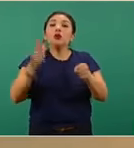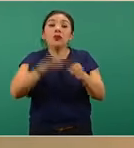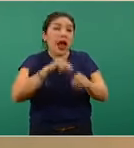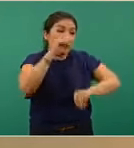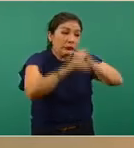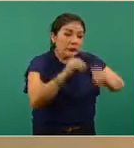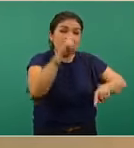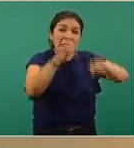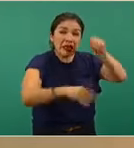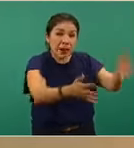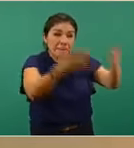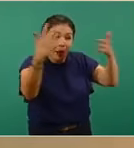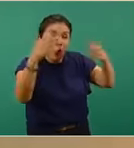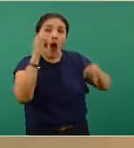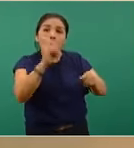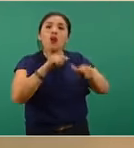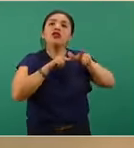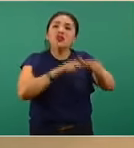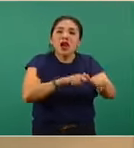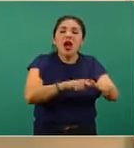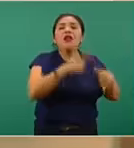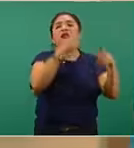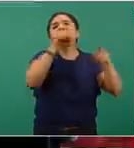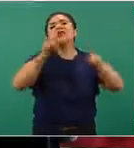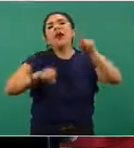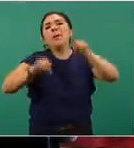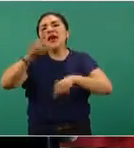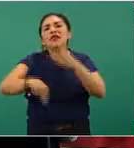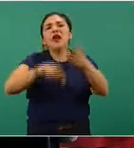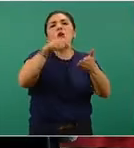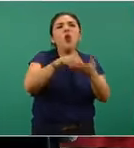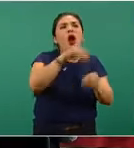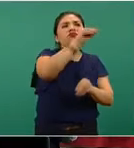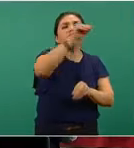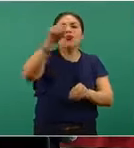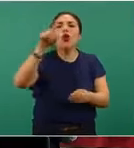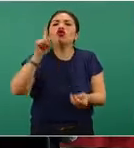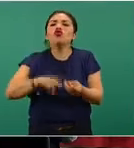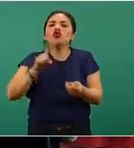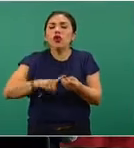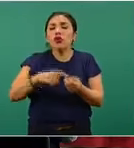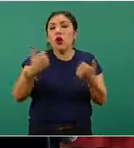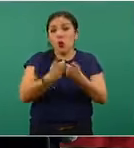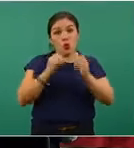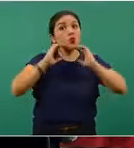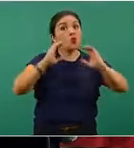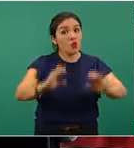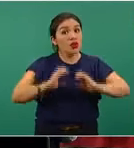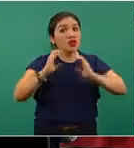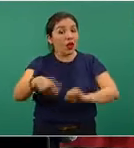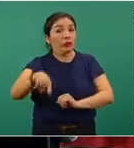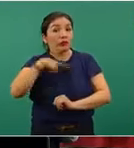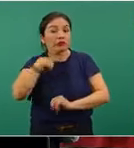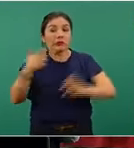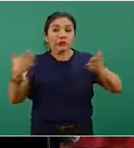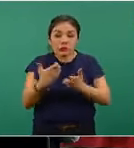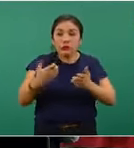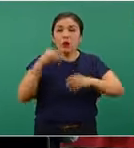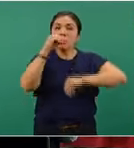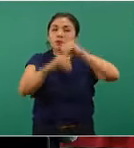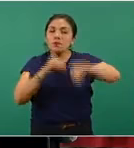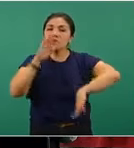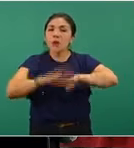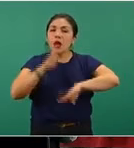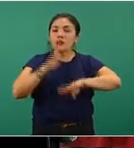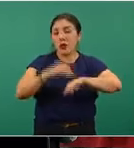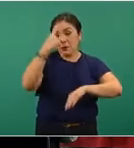continuidad de la operación, en la que en diferentes sectores también con cautela se está